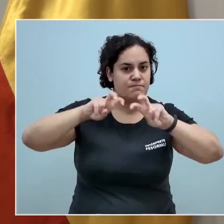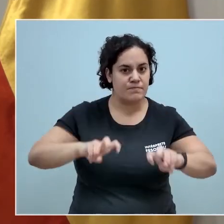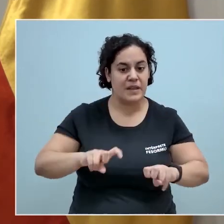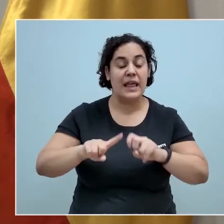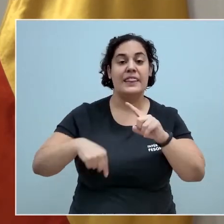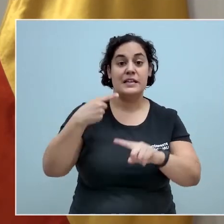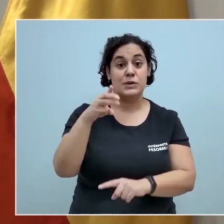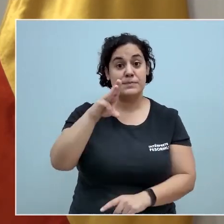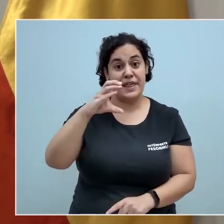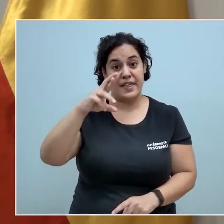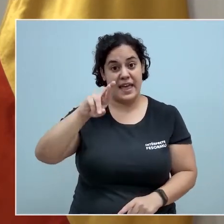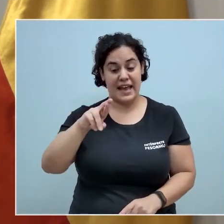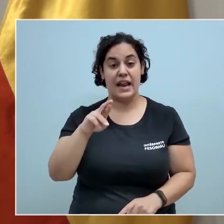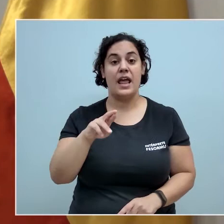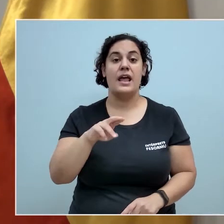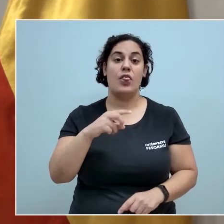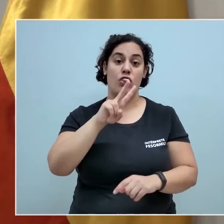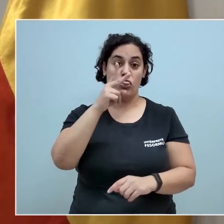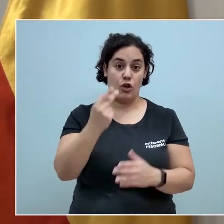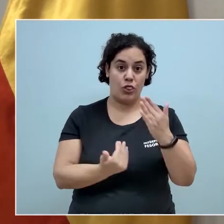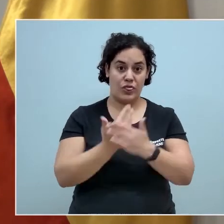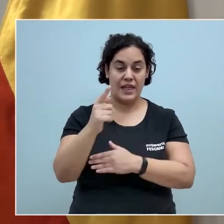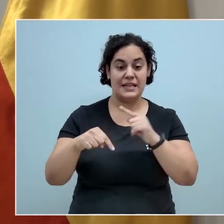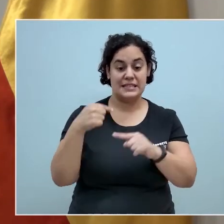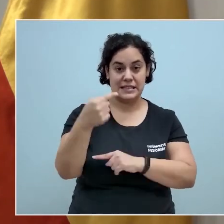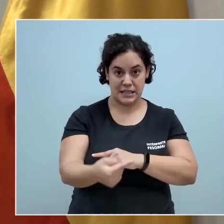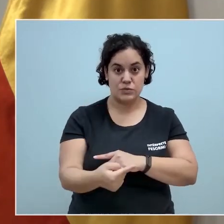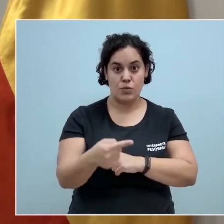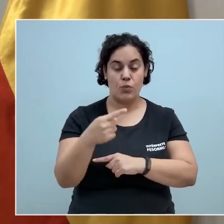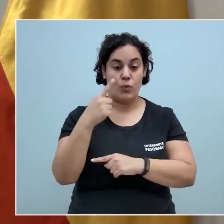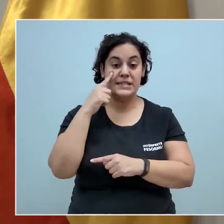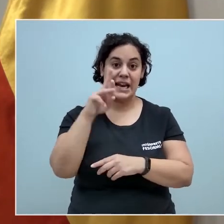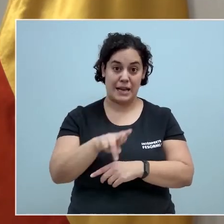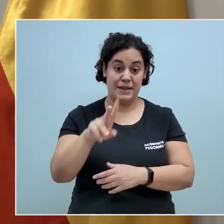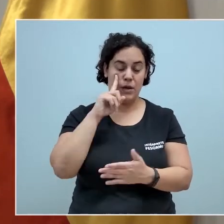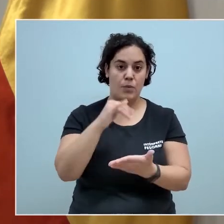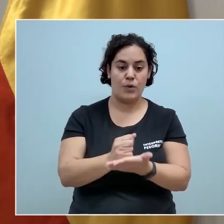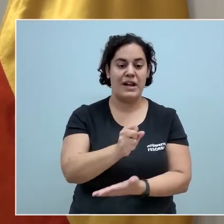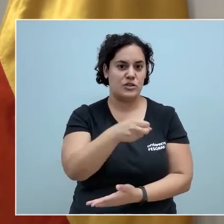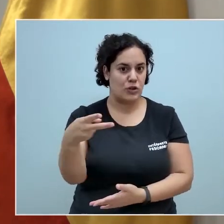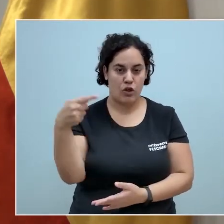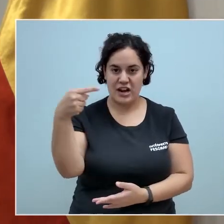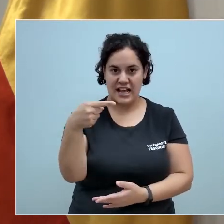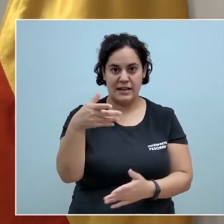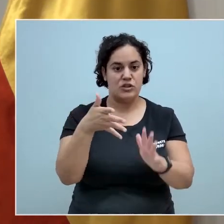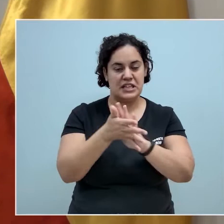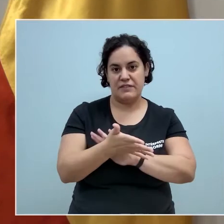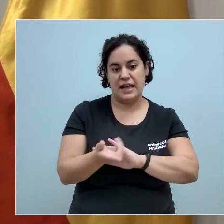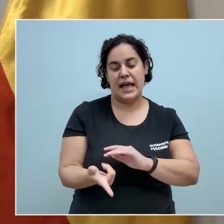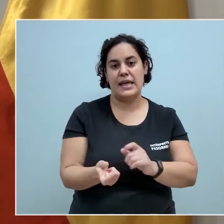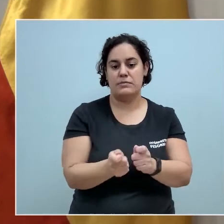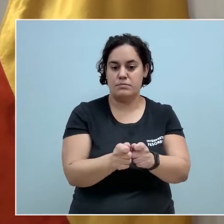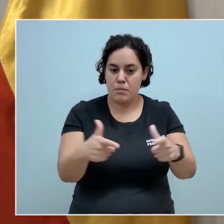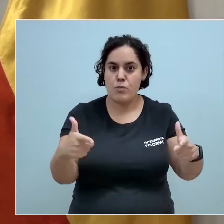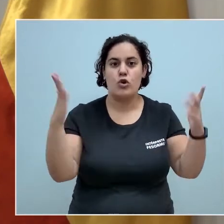pruebas PCR a las 48 horas, todos los profesionales del hospital han resultado negativos, por lo que se descarta el brote por el momento.